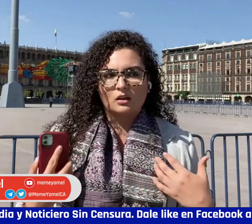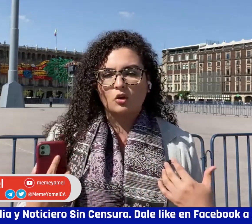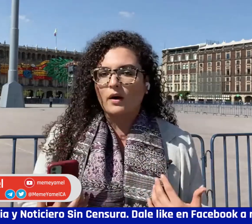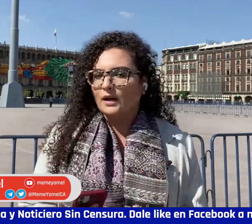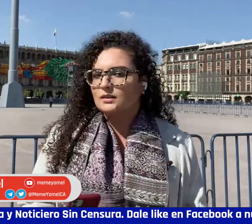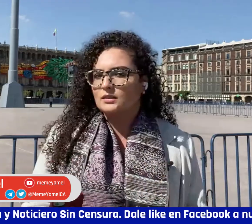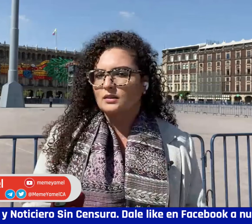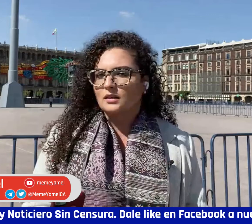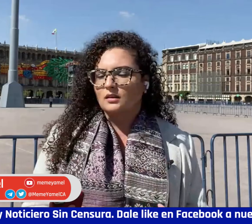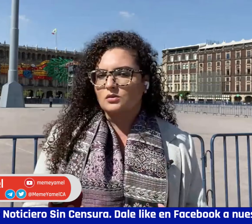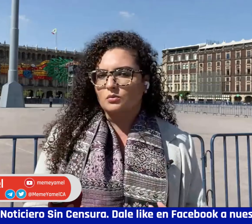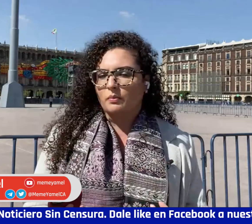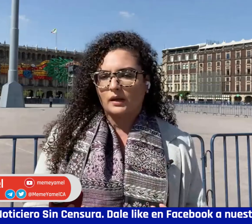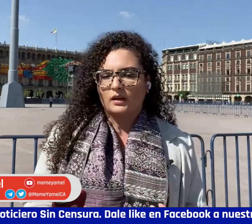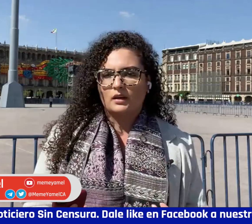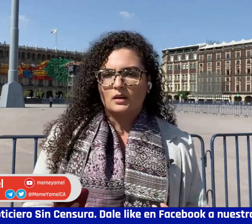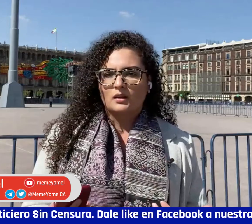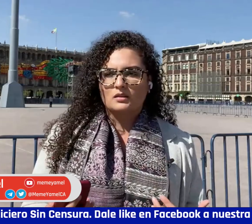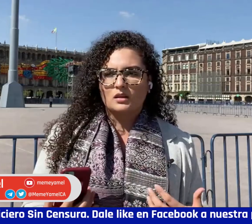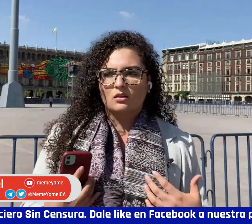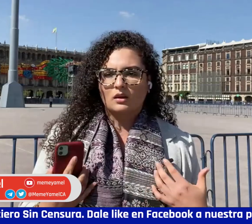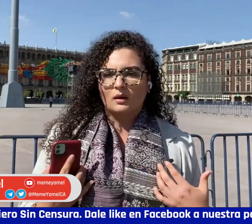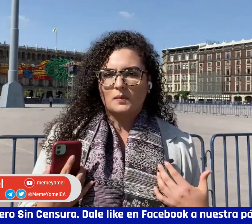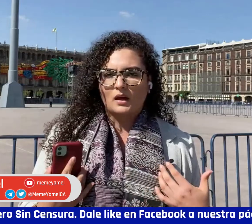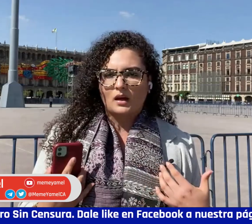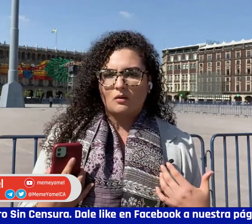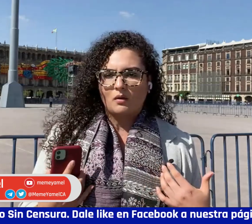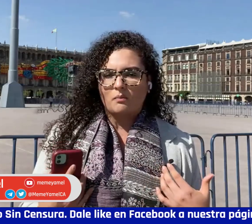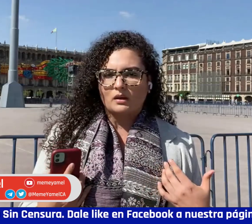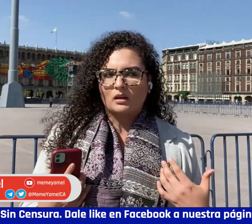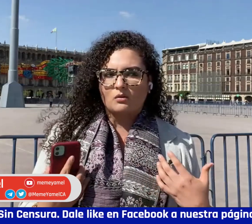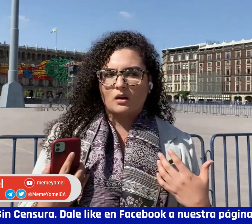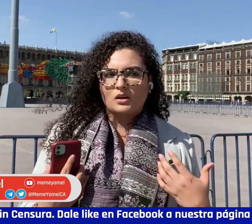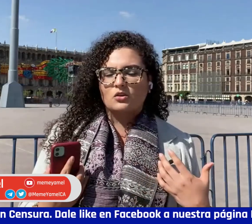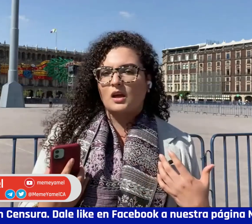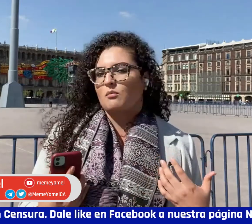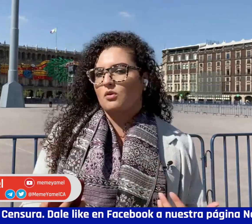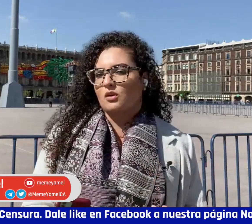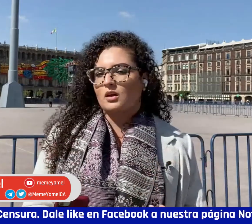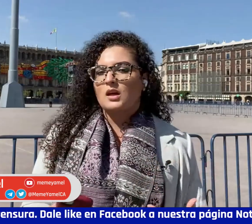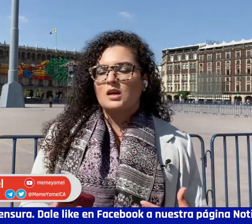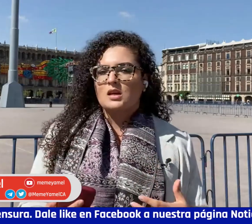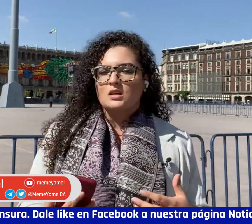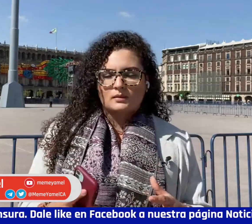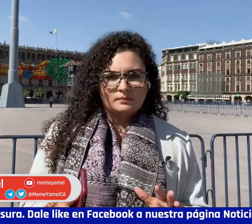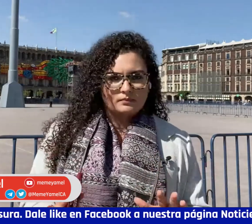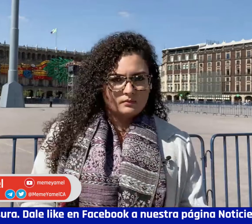réplicas del tórax de su padre, diciendo que lo había impactado un rayo de amor.